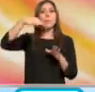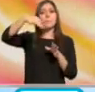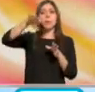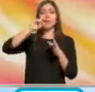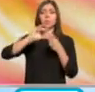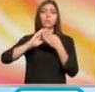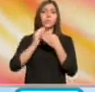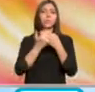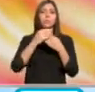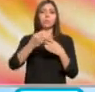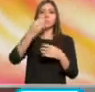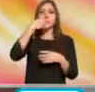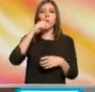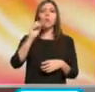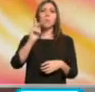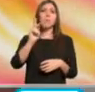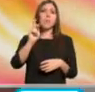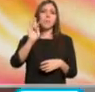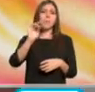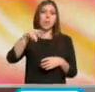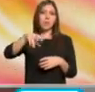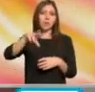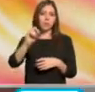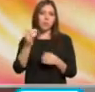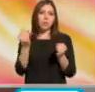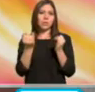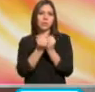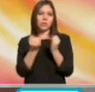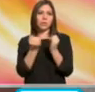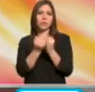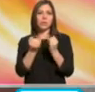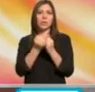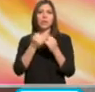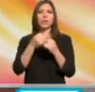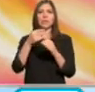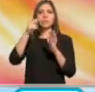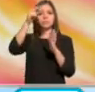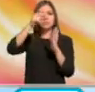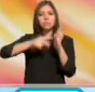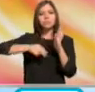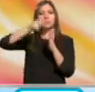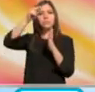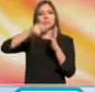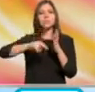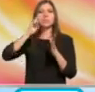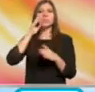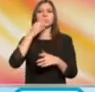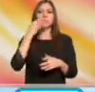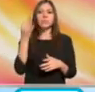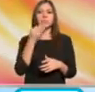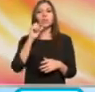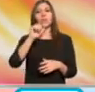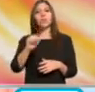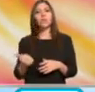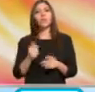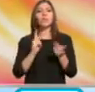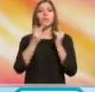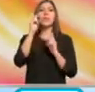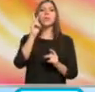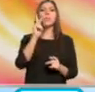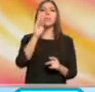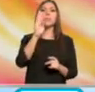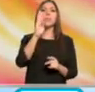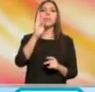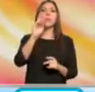necesidad. El pepino, incluso se hace una decoración a través de un tenedor y queda muy visual. ¿El brócoli? El brócoli, bueno, el brócoli